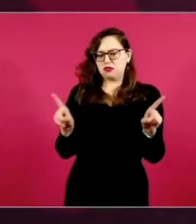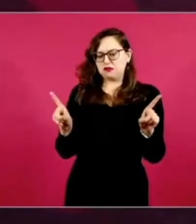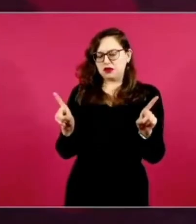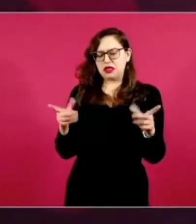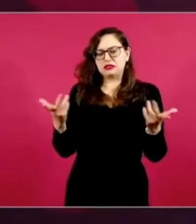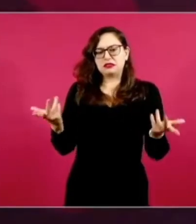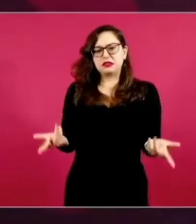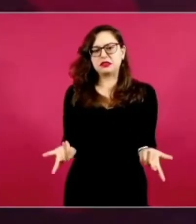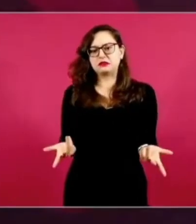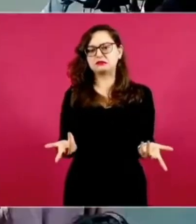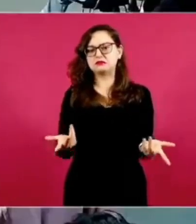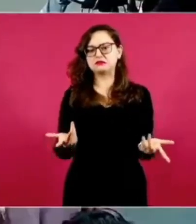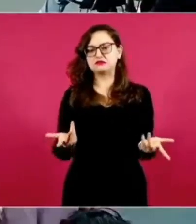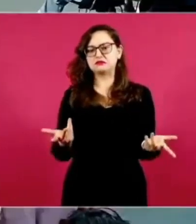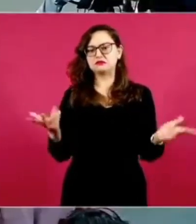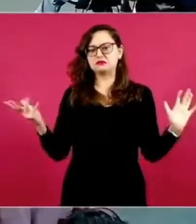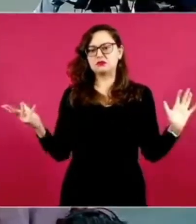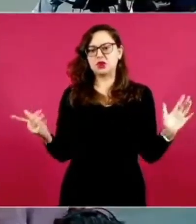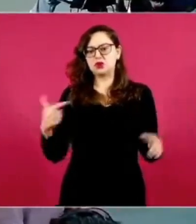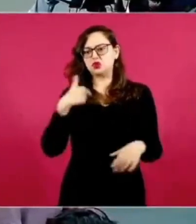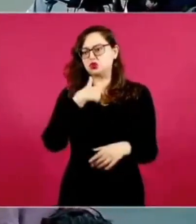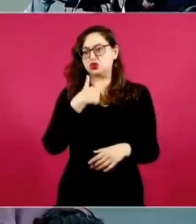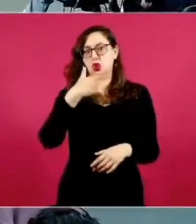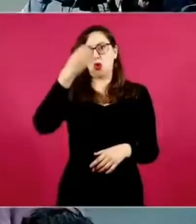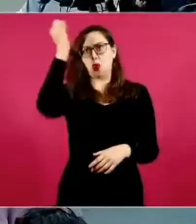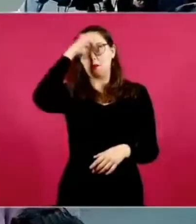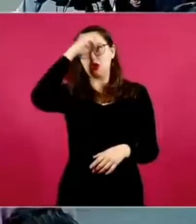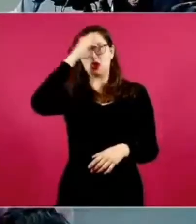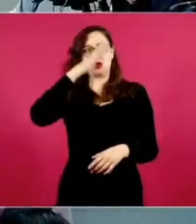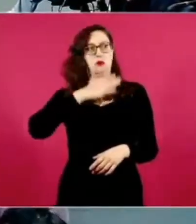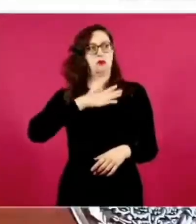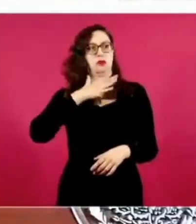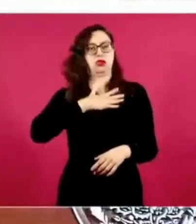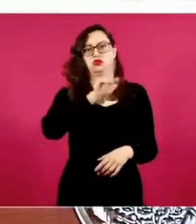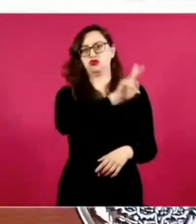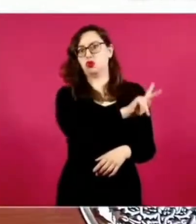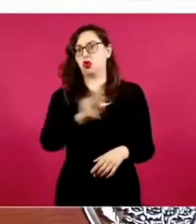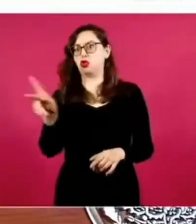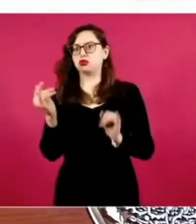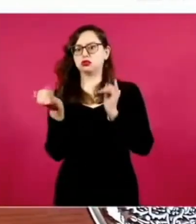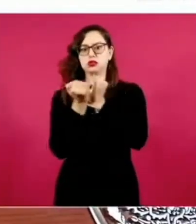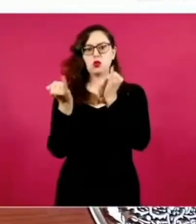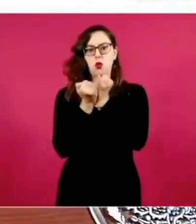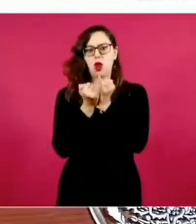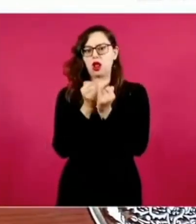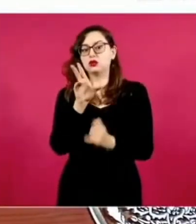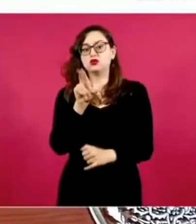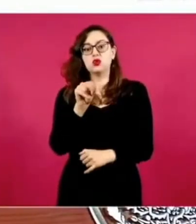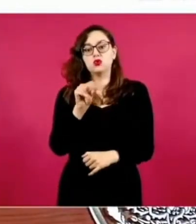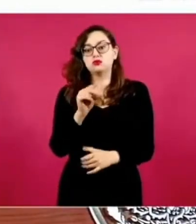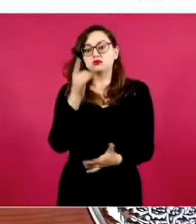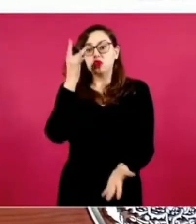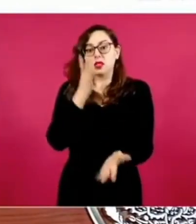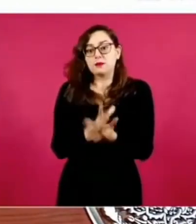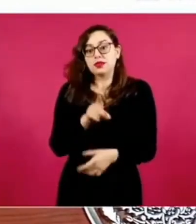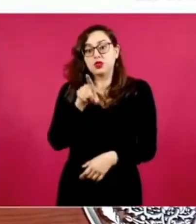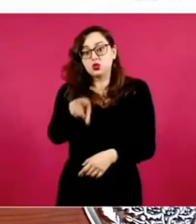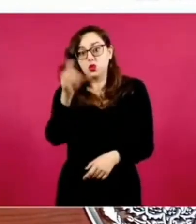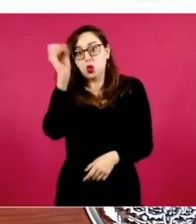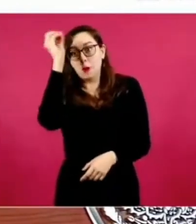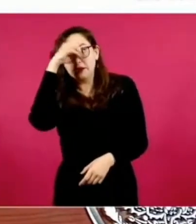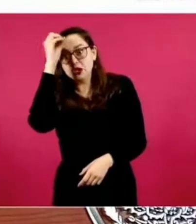pensamiento único. O sea, nada más que tenemos posturas distintas. O sea,